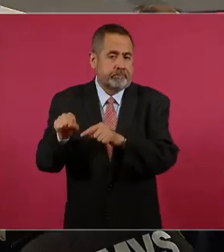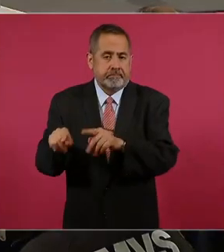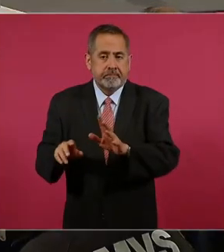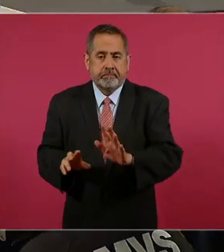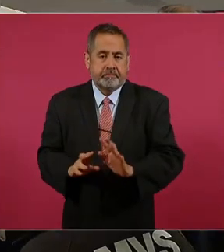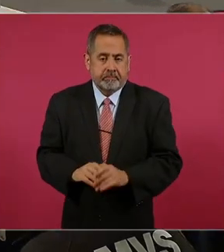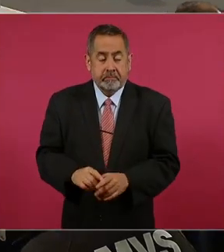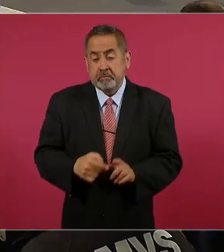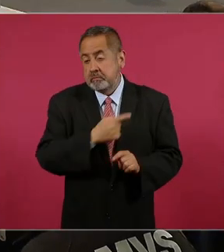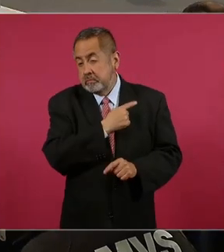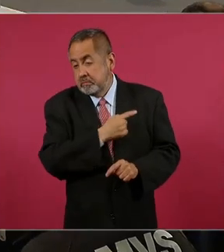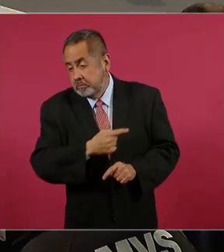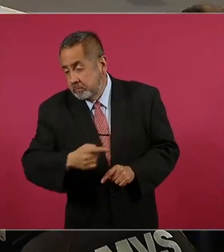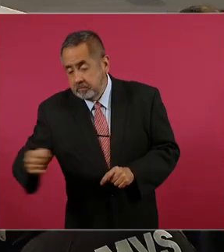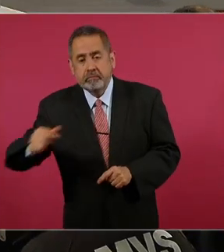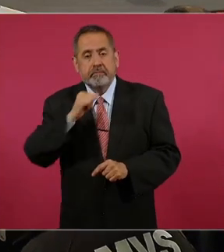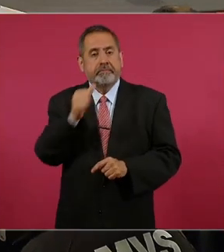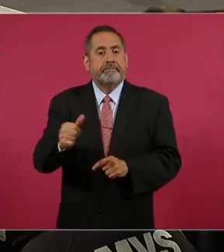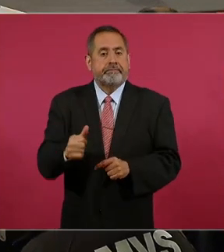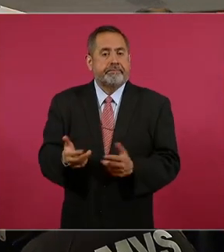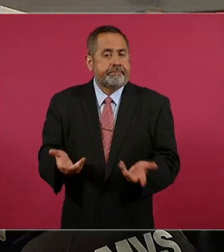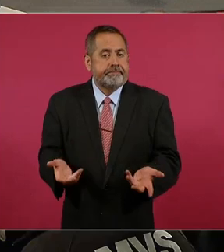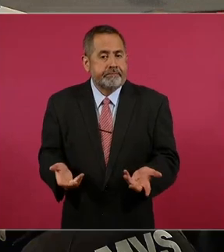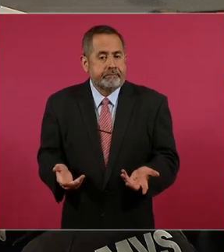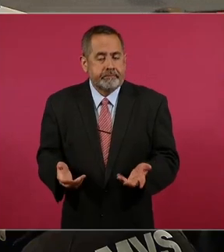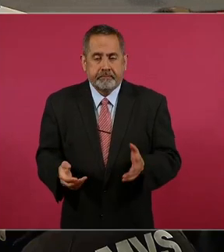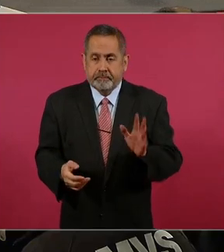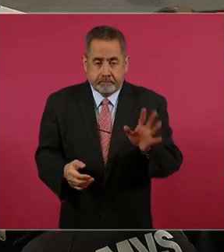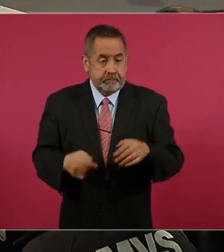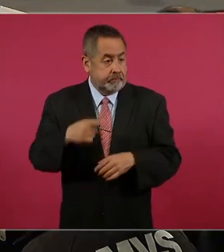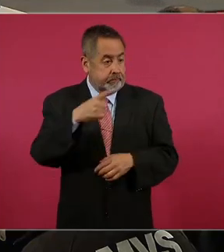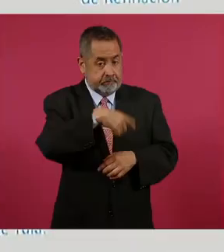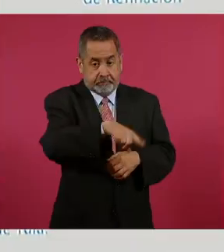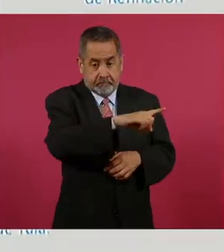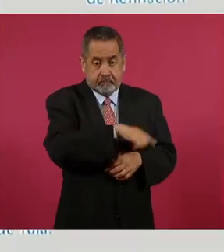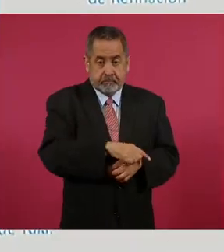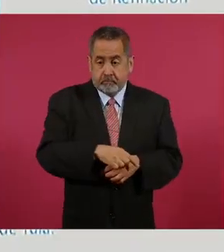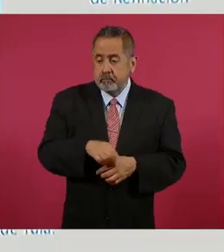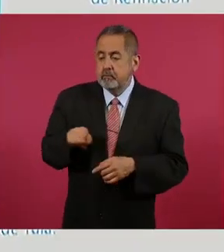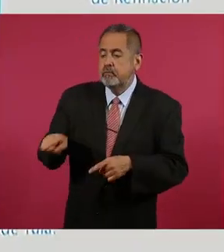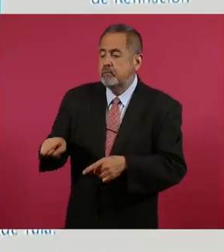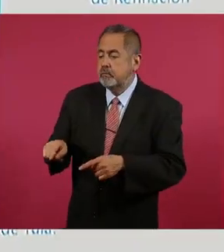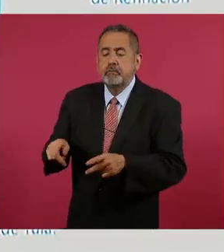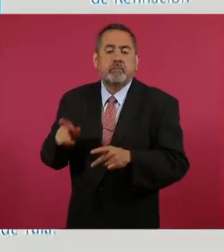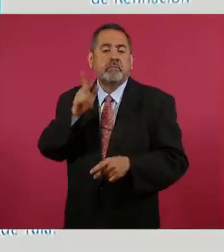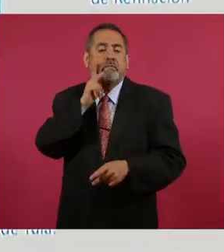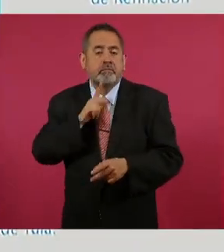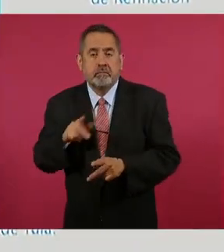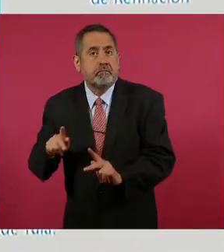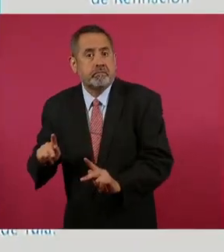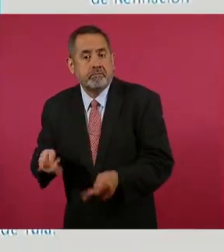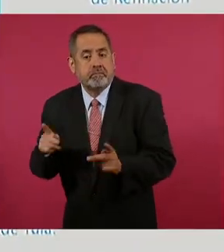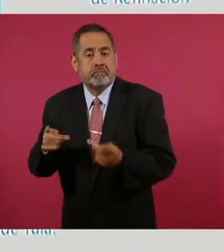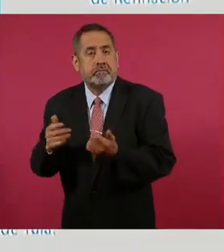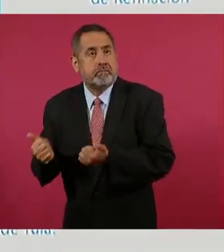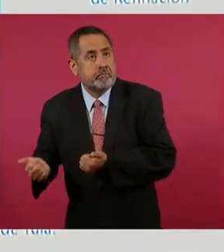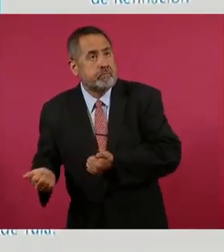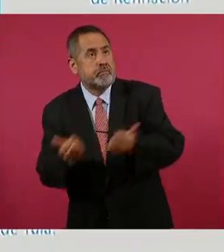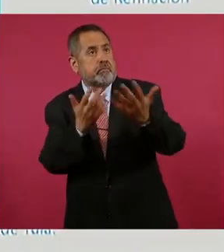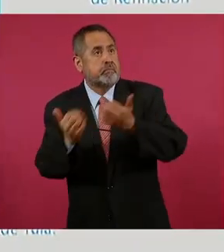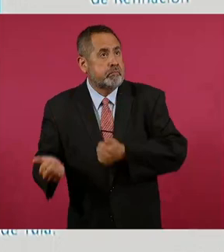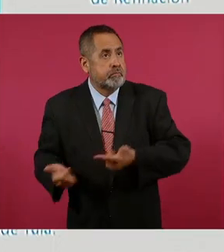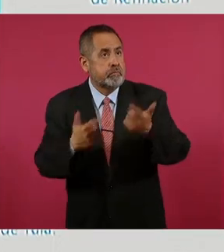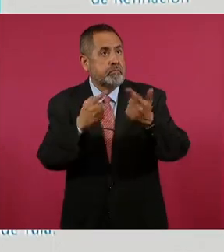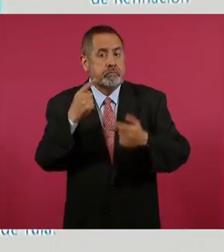Bueno, porque empezaron a vender petróleo crudo y a comprar